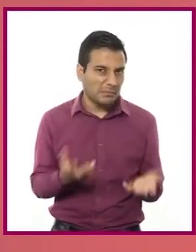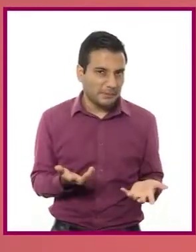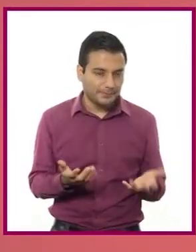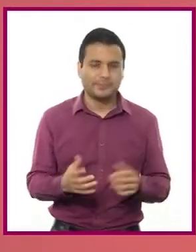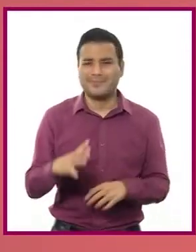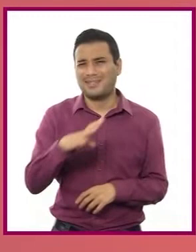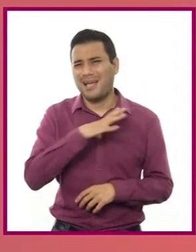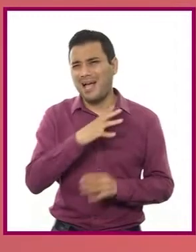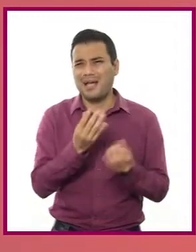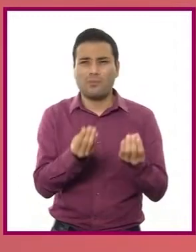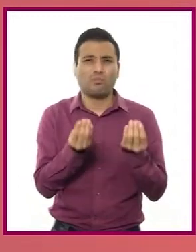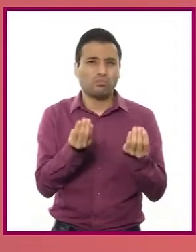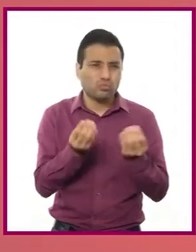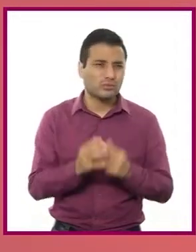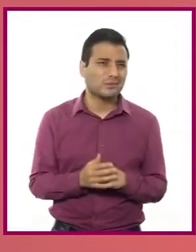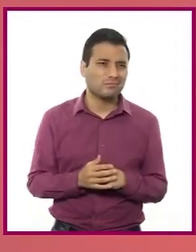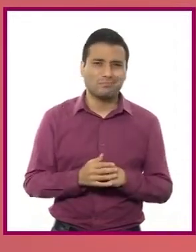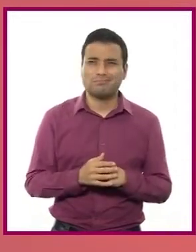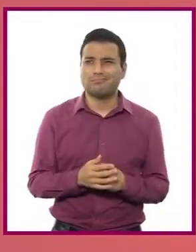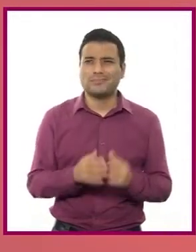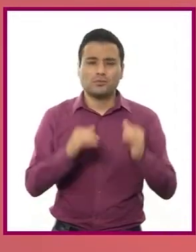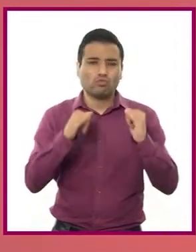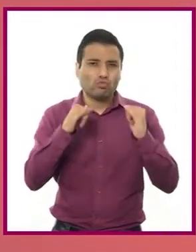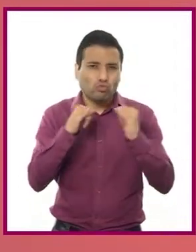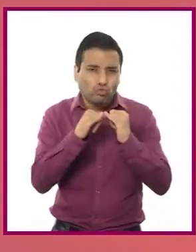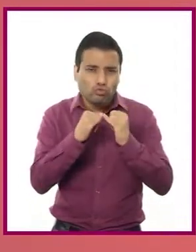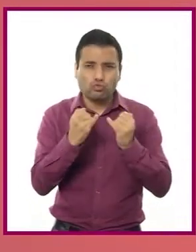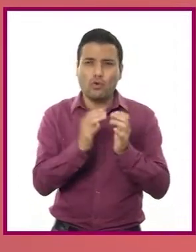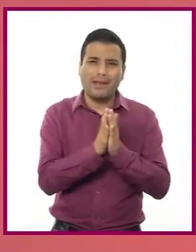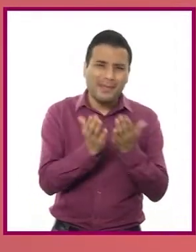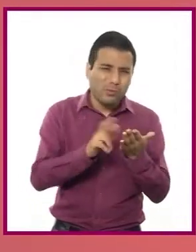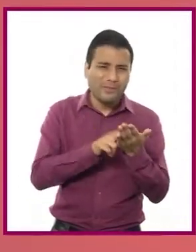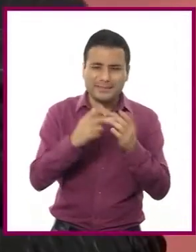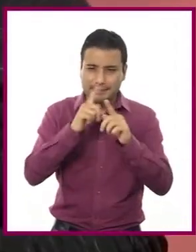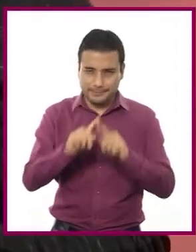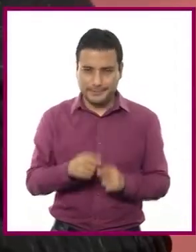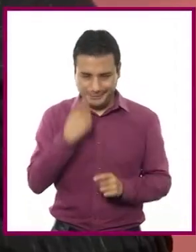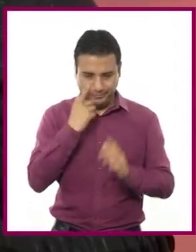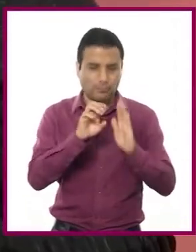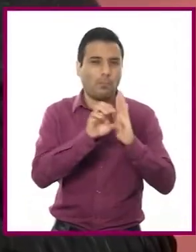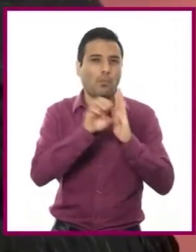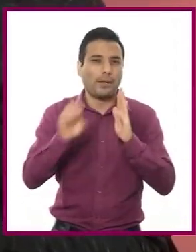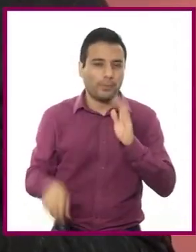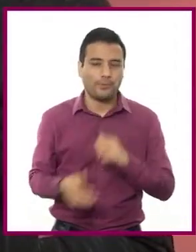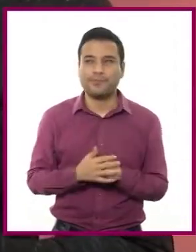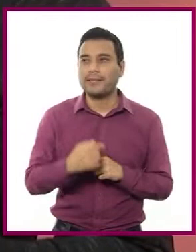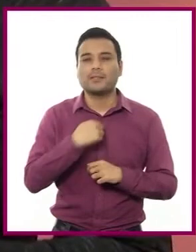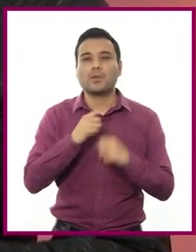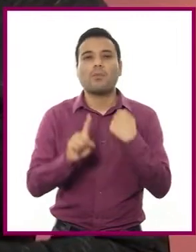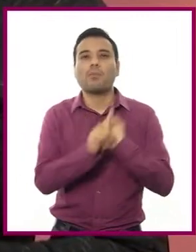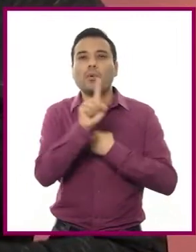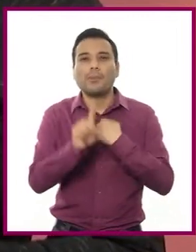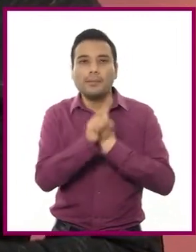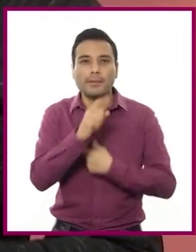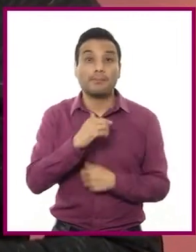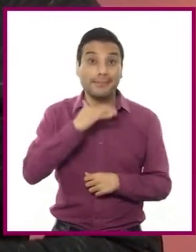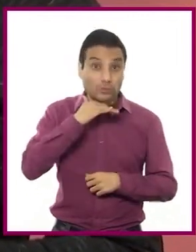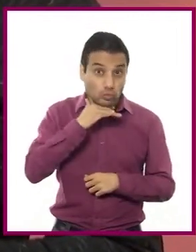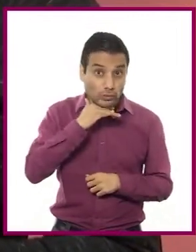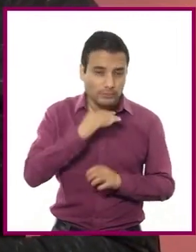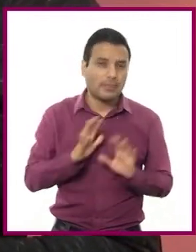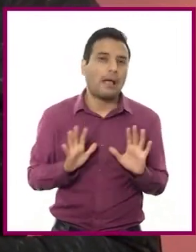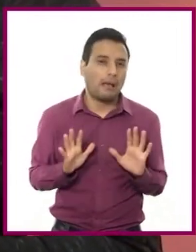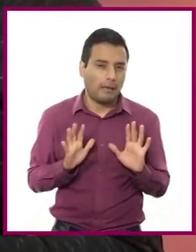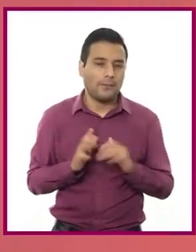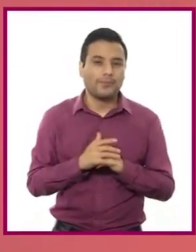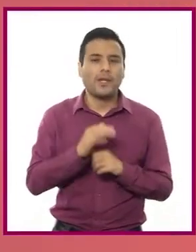Hay muchas instancias a las que pueden recurrir. Por ejemplo, si nuestro problema es la acumulación de basura,